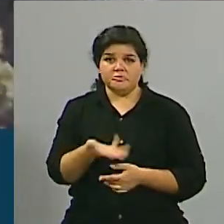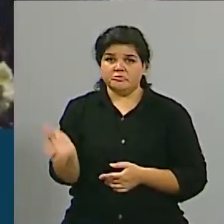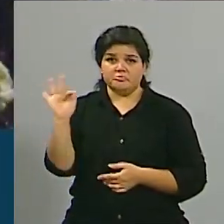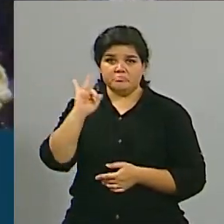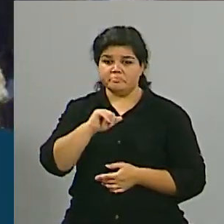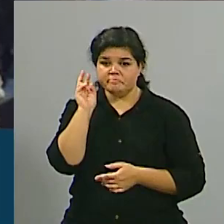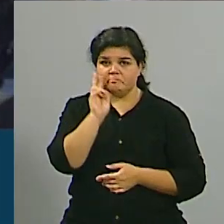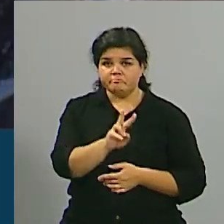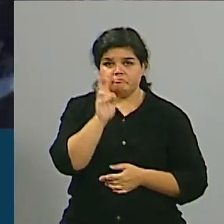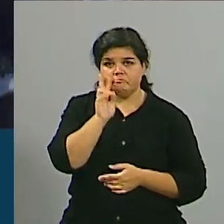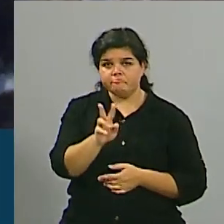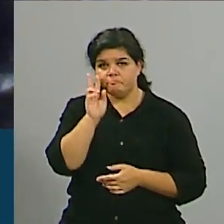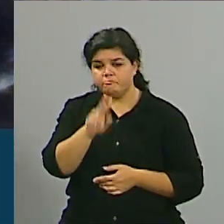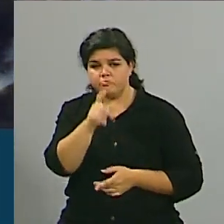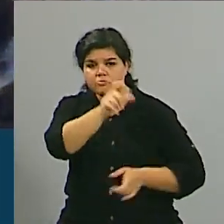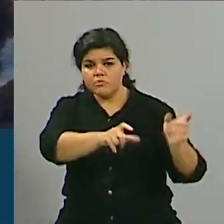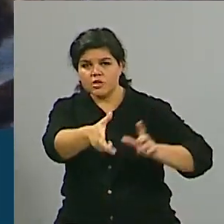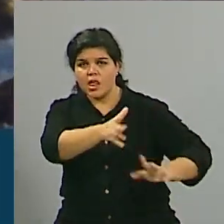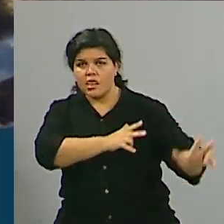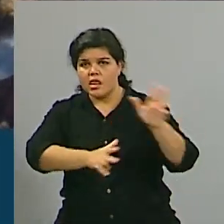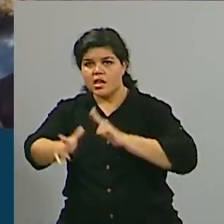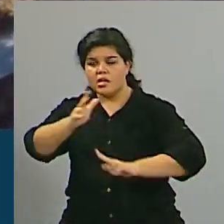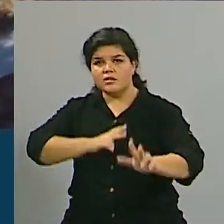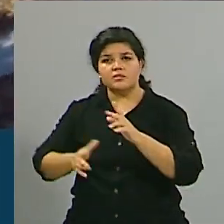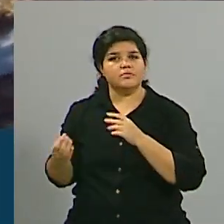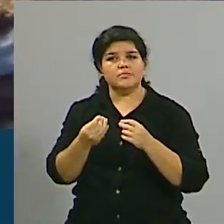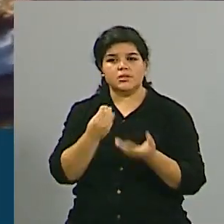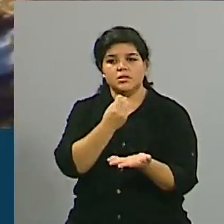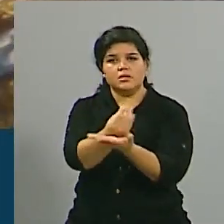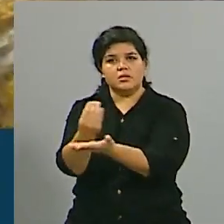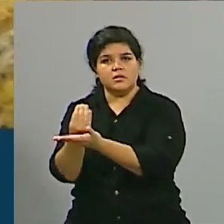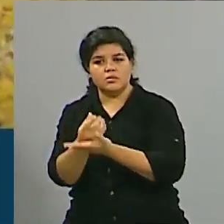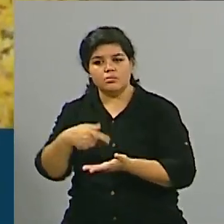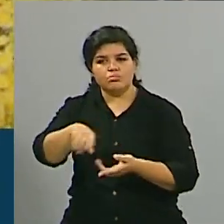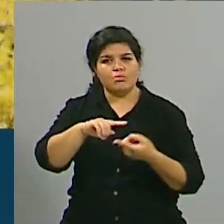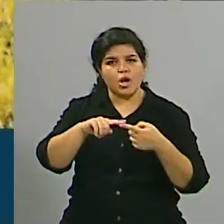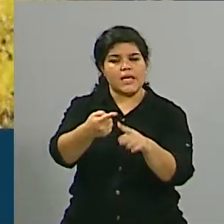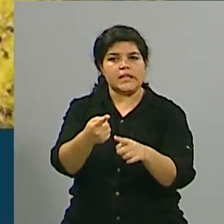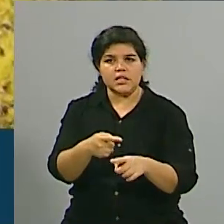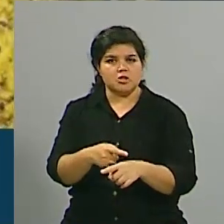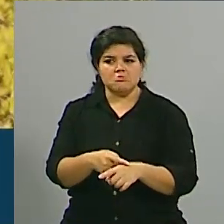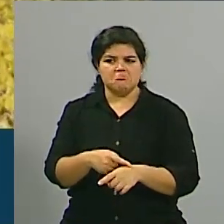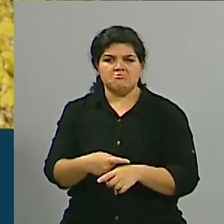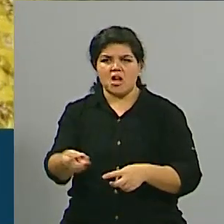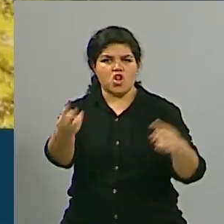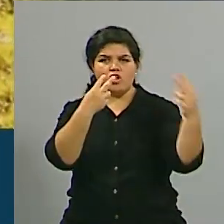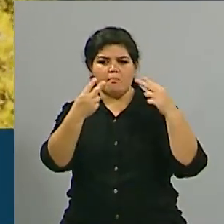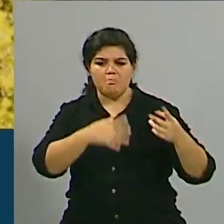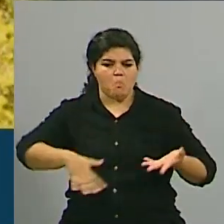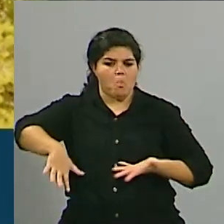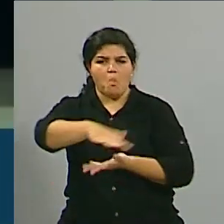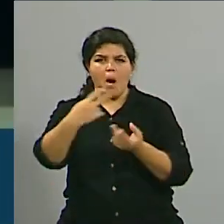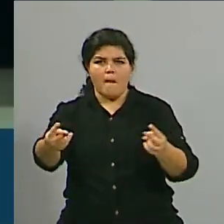los vecinos nos dicen eso, funcionarios lejos y que jefe tras jefe tras jefe para poder llegar a